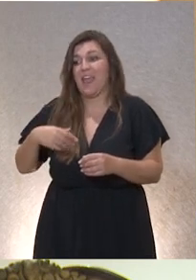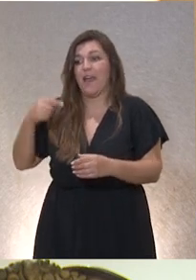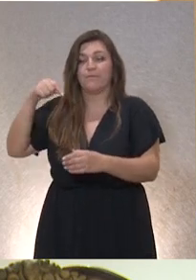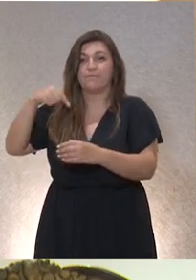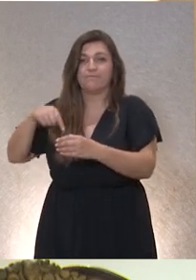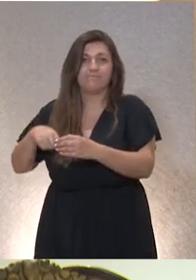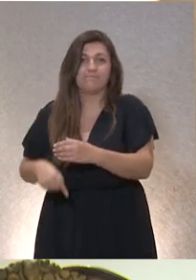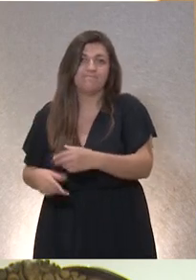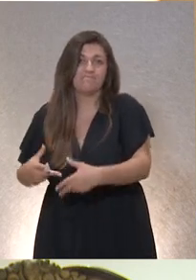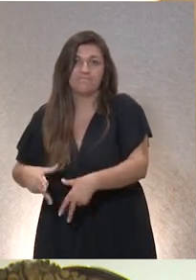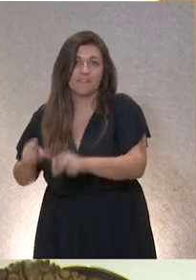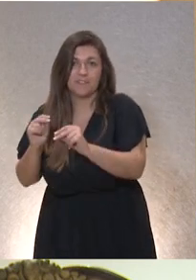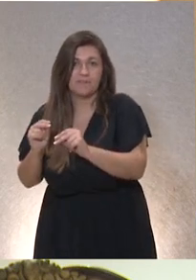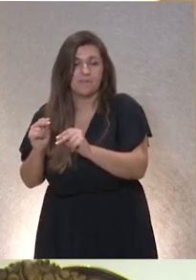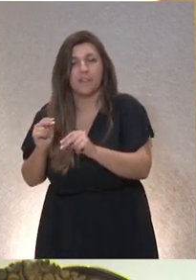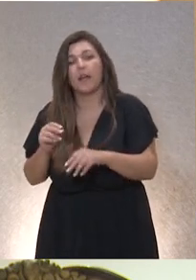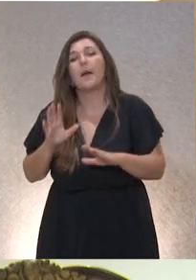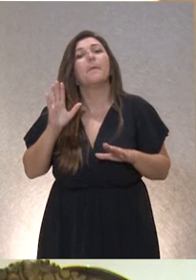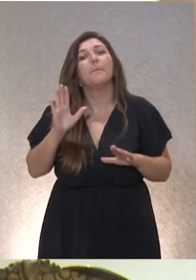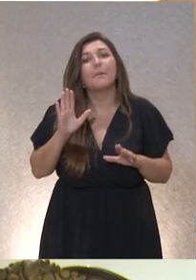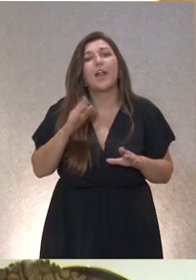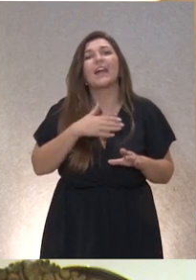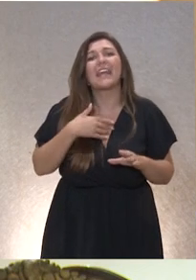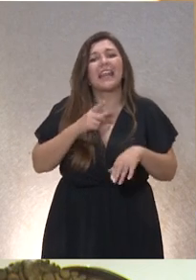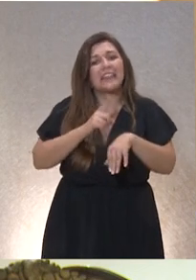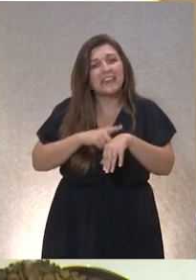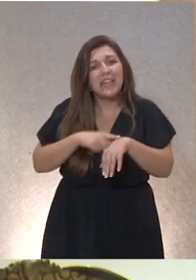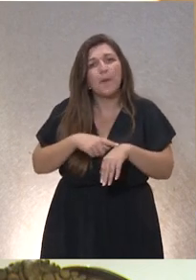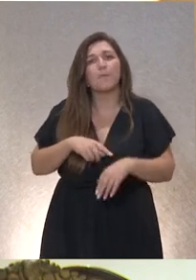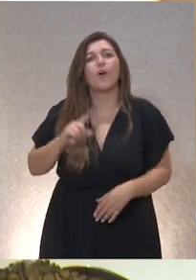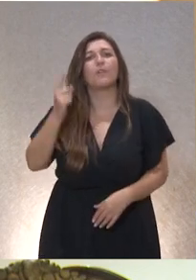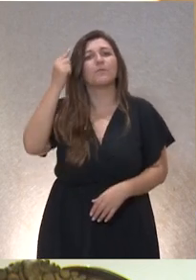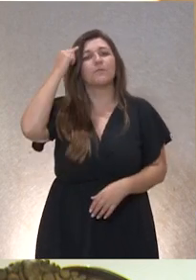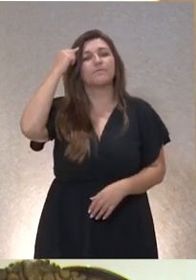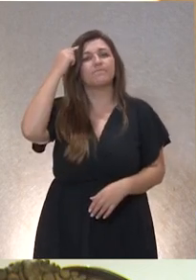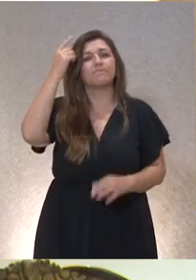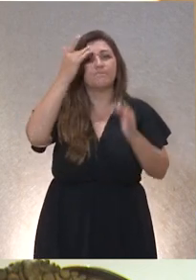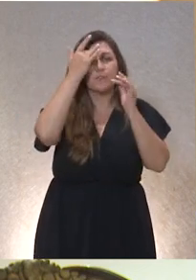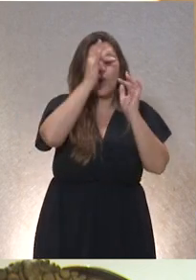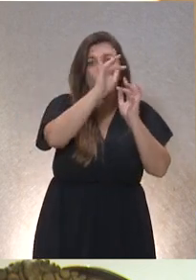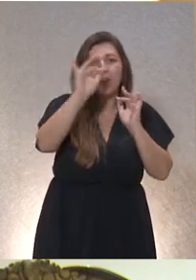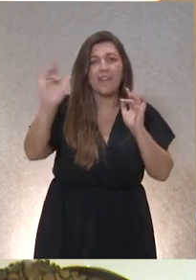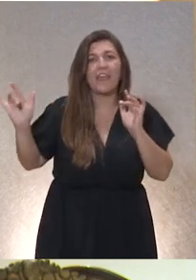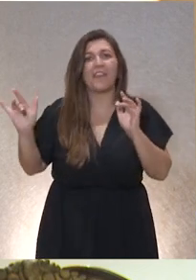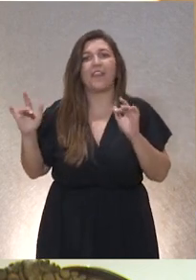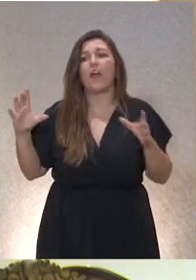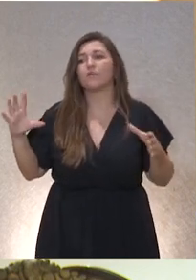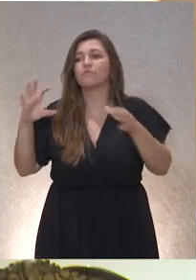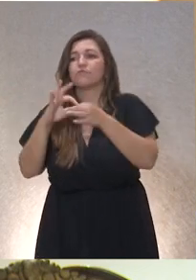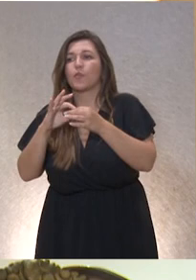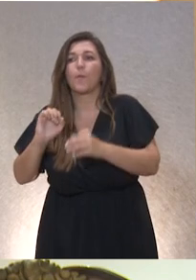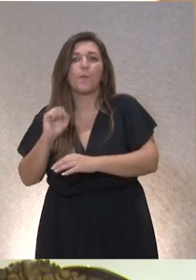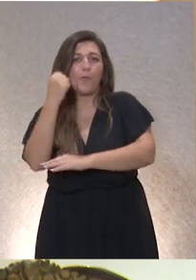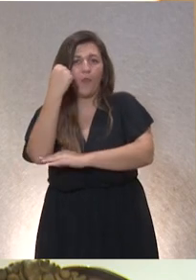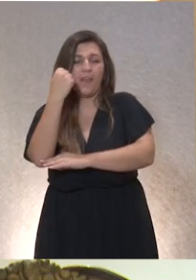sea necesitamos tiempo necesitamos toma de conciencia y aliados más poderosos y algunas